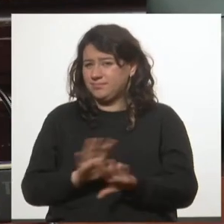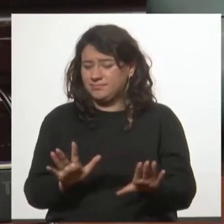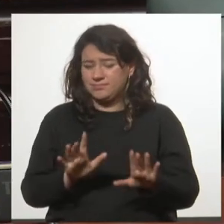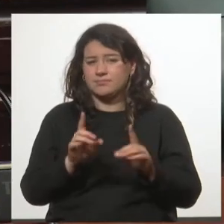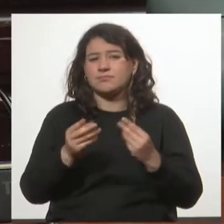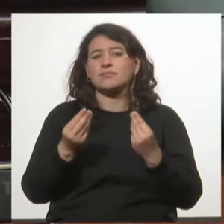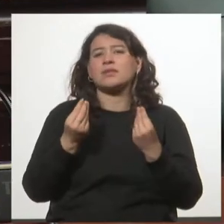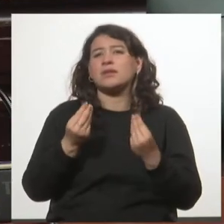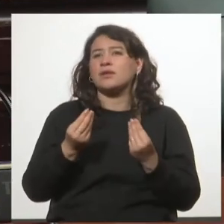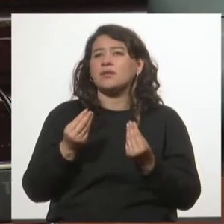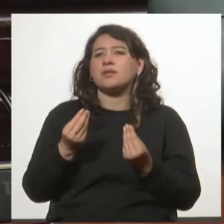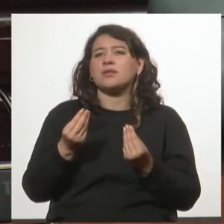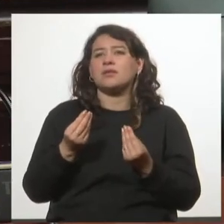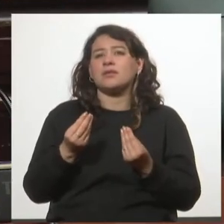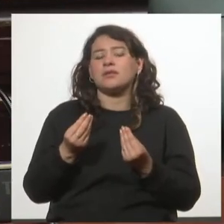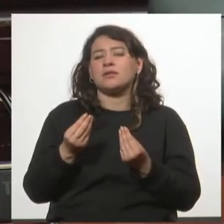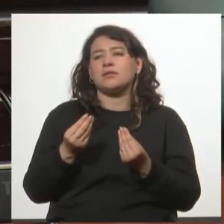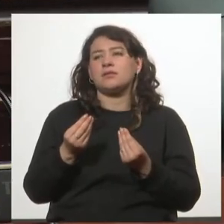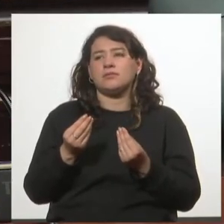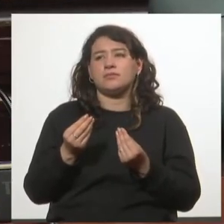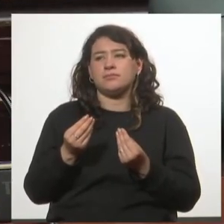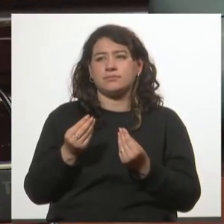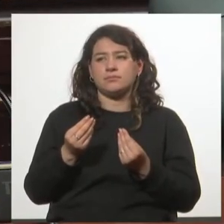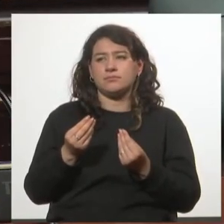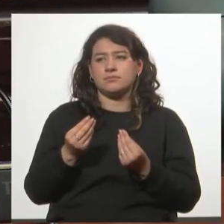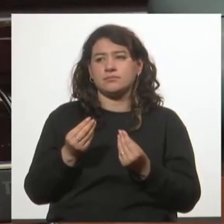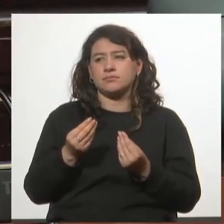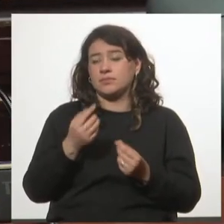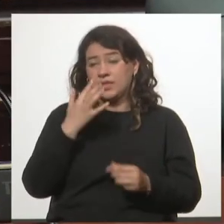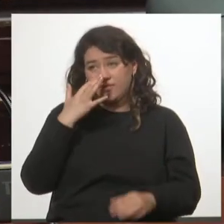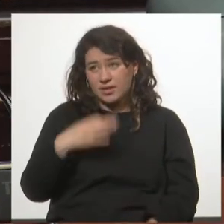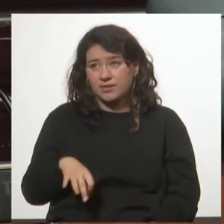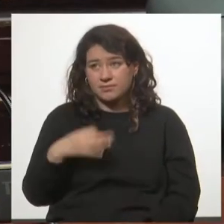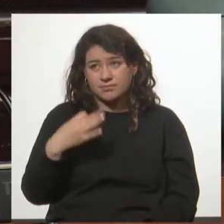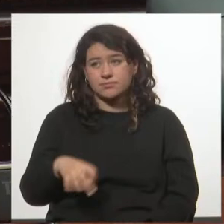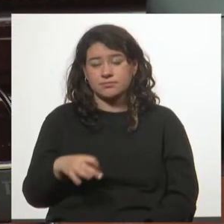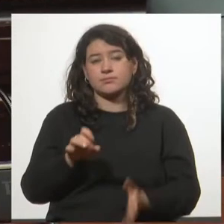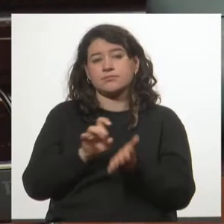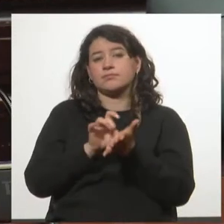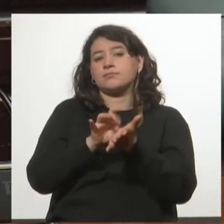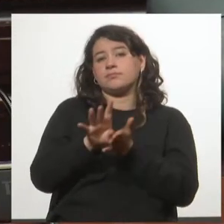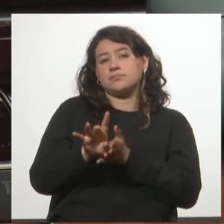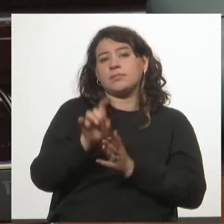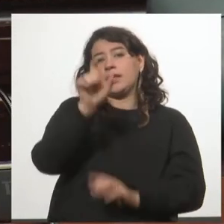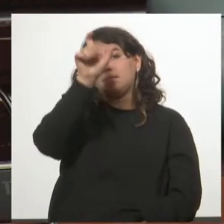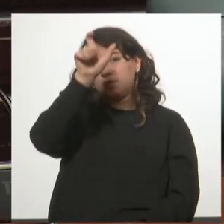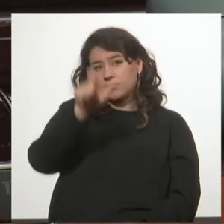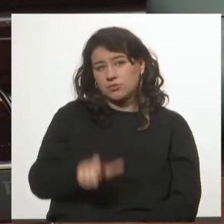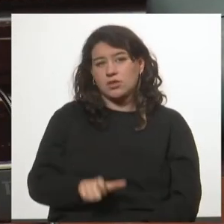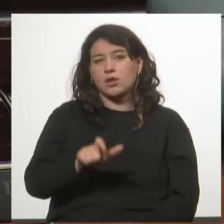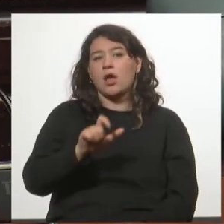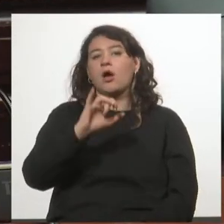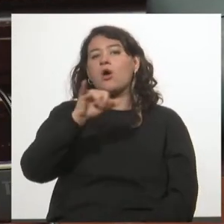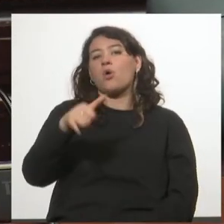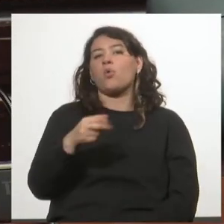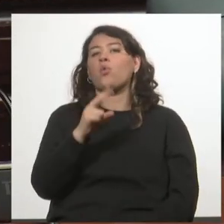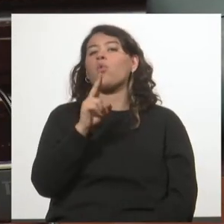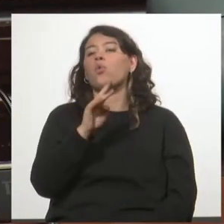en la destitución porque así fue del integrante del ajuste